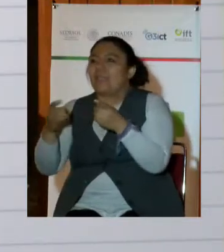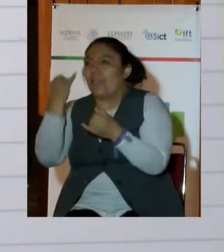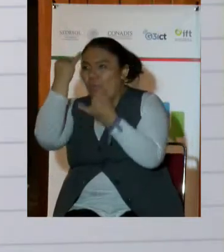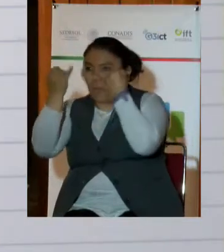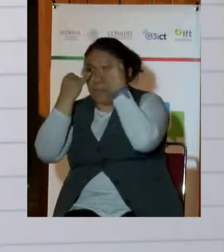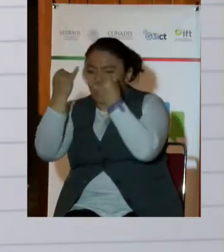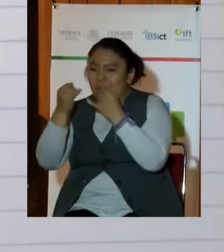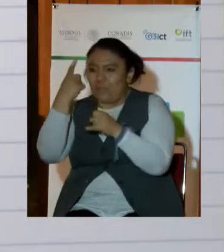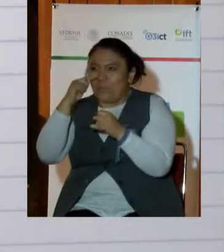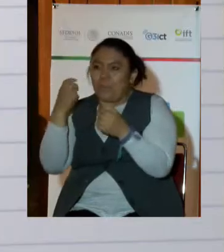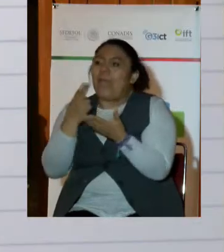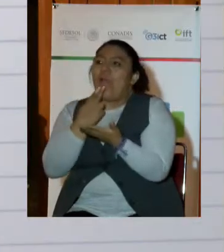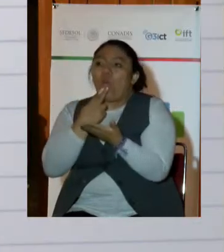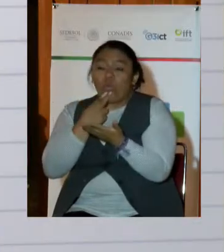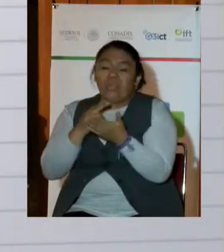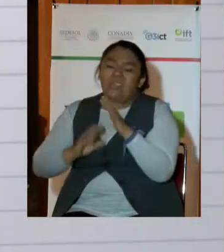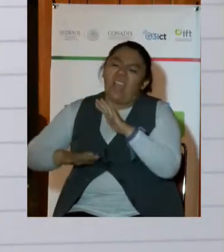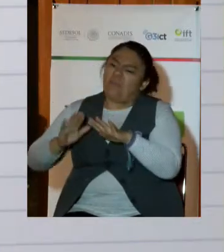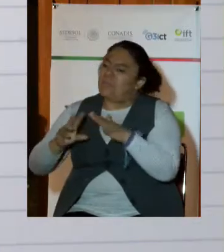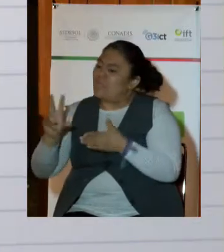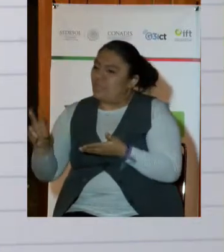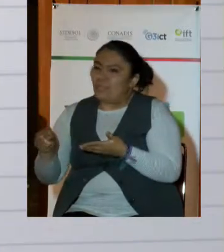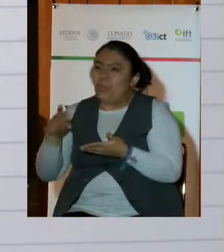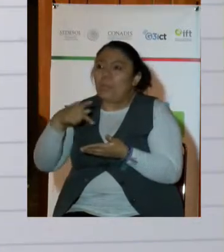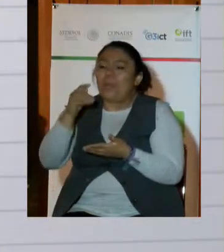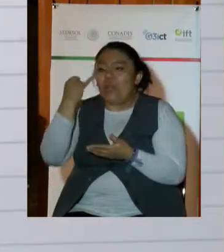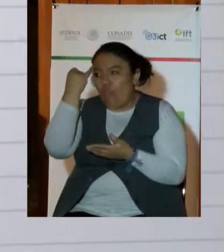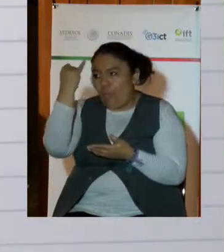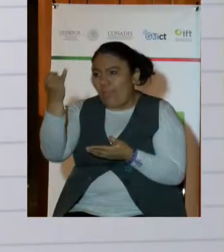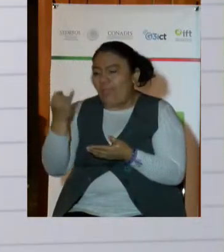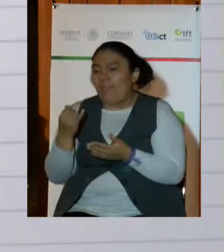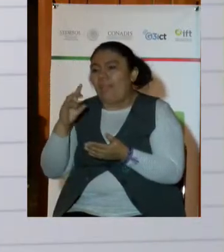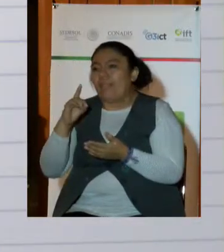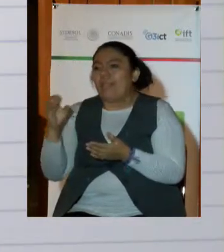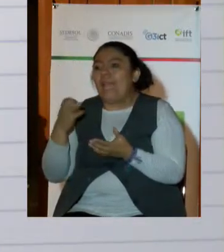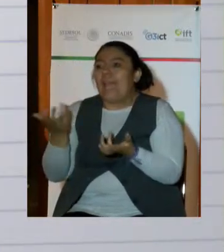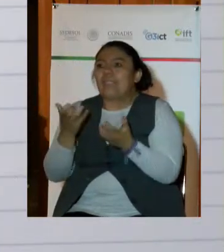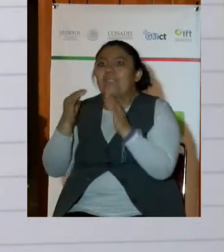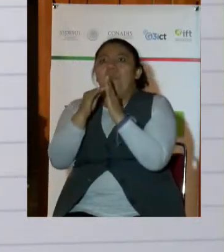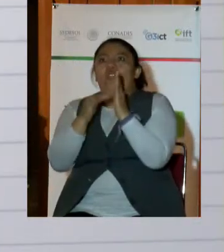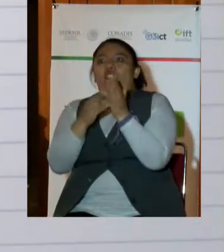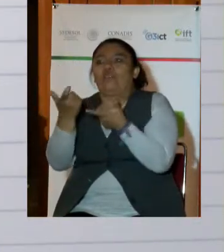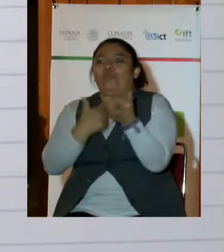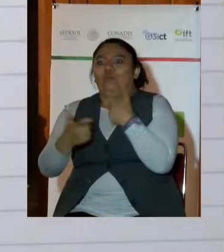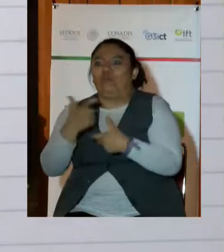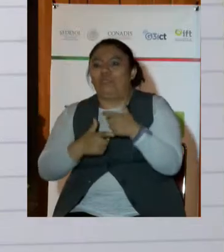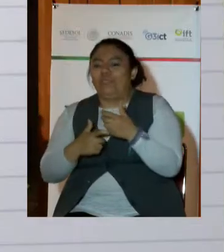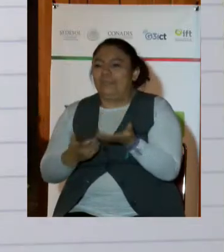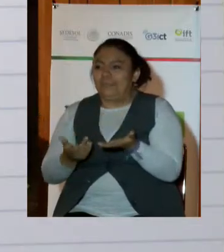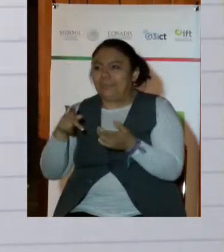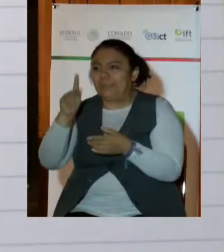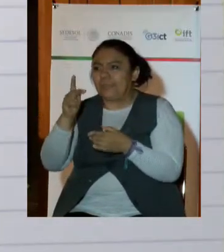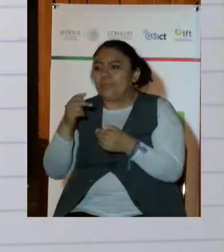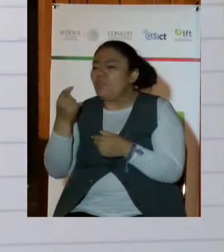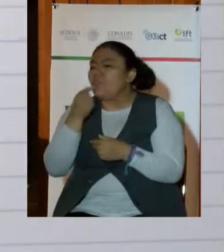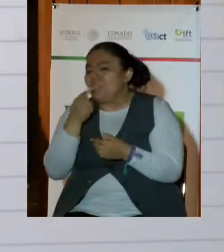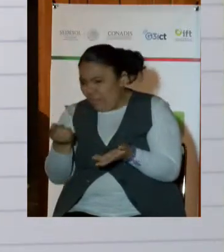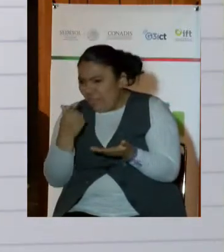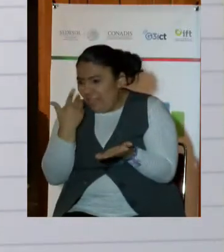mucho con chavos que quieren ser los próximos Mark Zuckerberg y sacar su aplicación que los va a hacer millonarios. Entonces tenemos millones